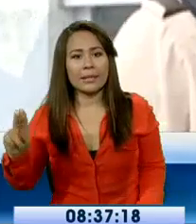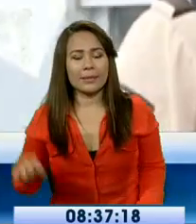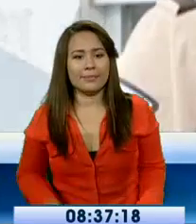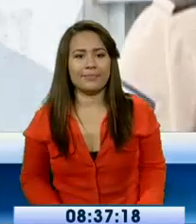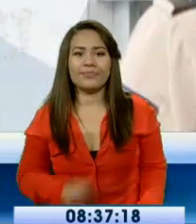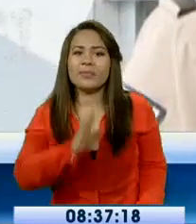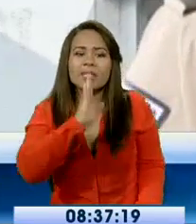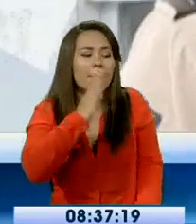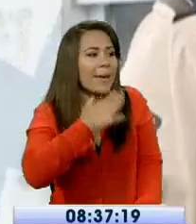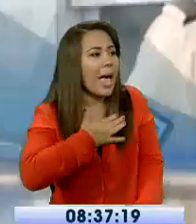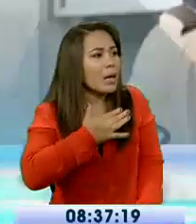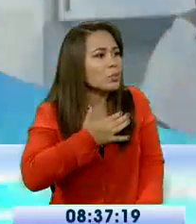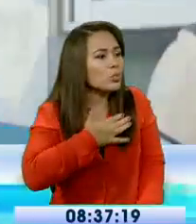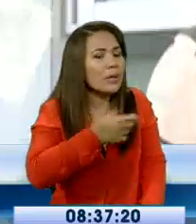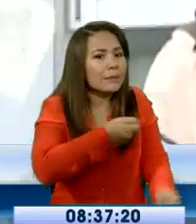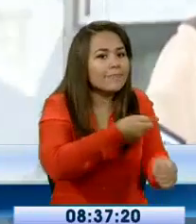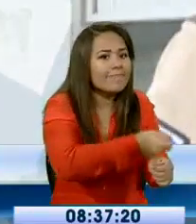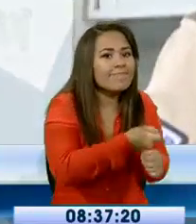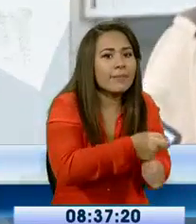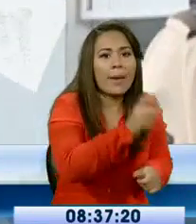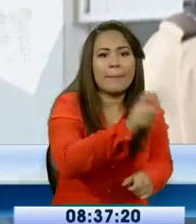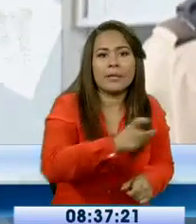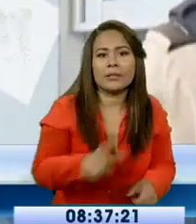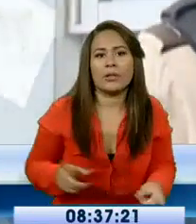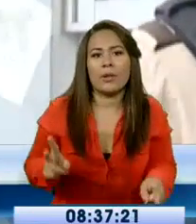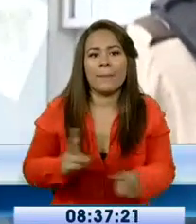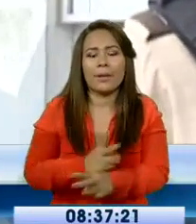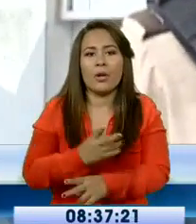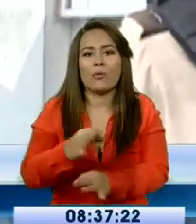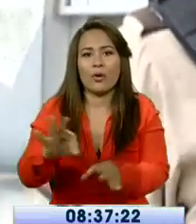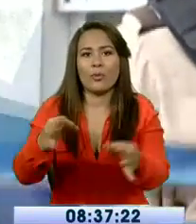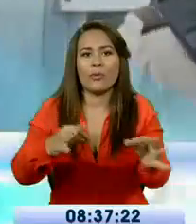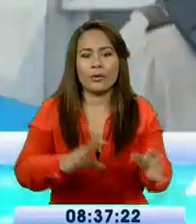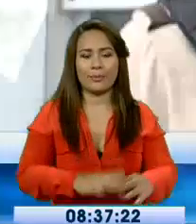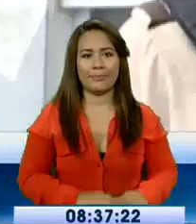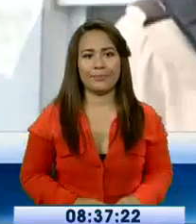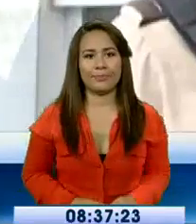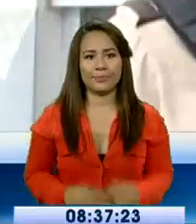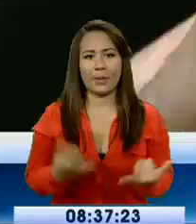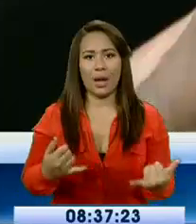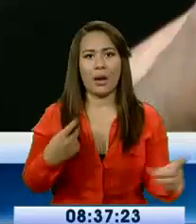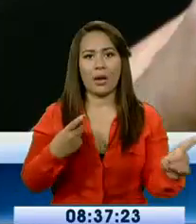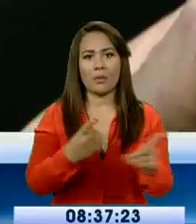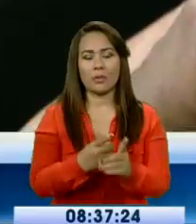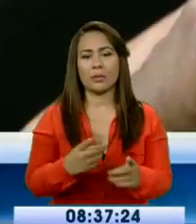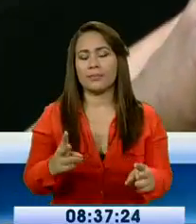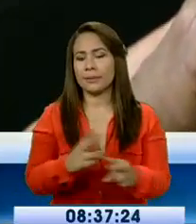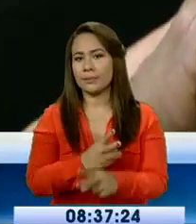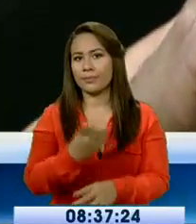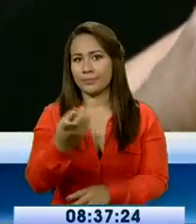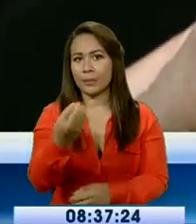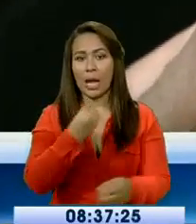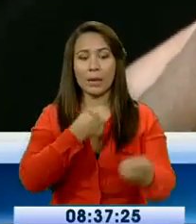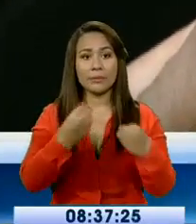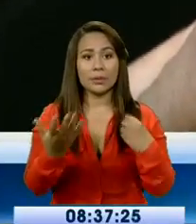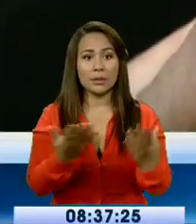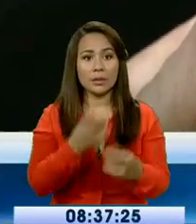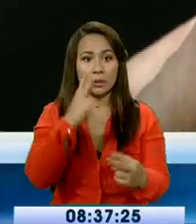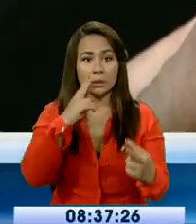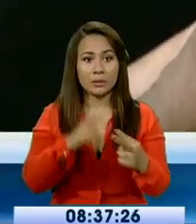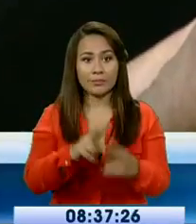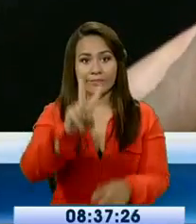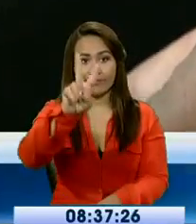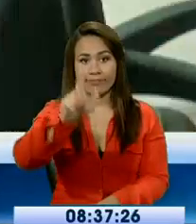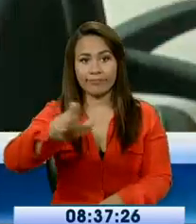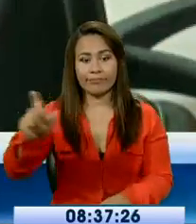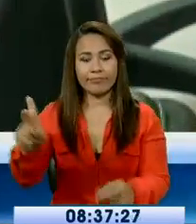esa era la forma en la que ellos estaban operando. Encontramos el arma blanca dentro del vehículo taxi. Los afectados reconocieron plenamente a los dos